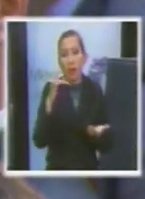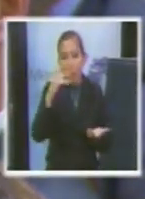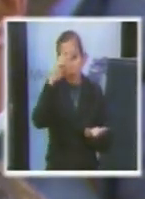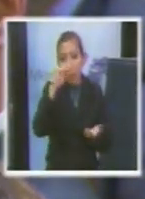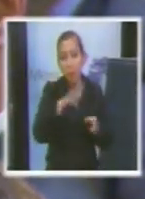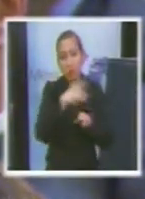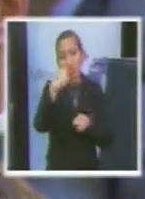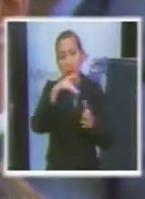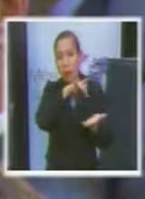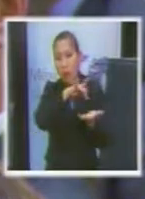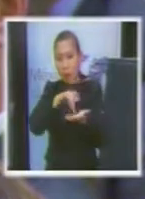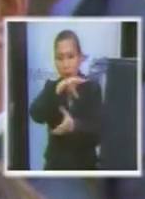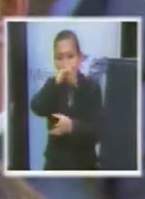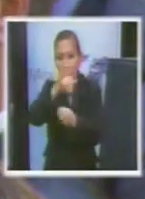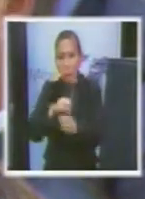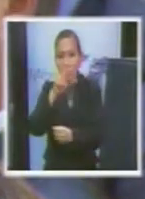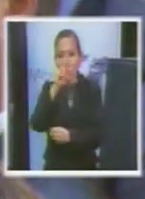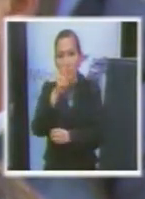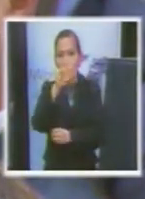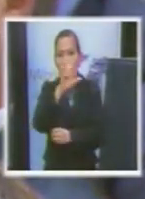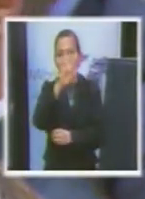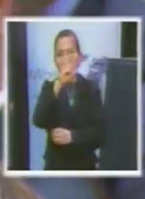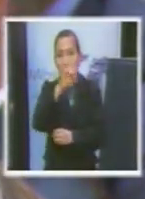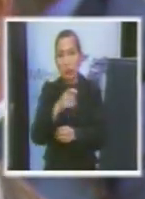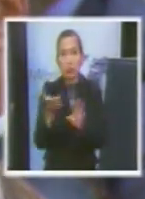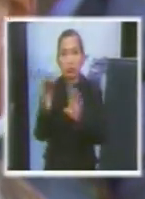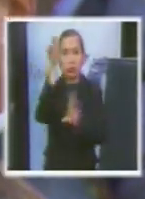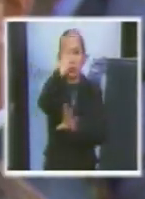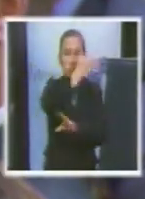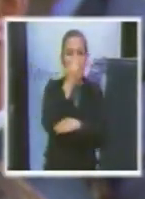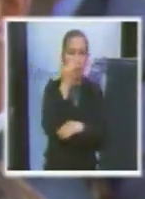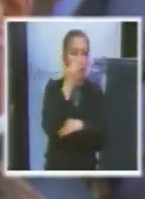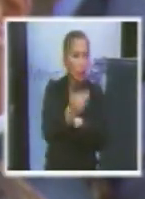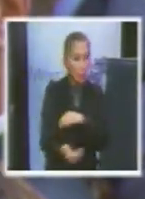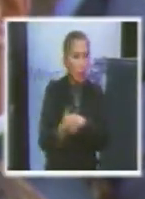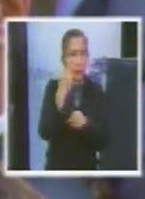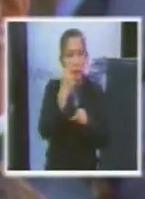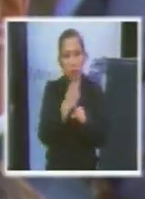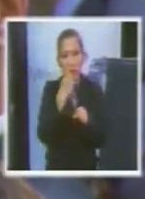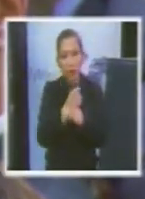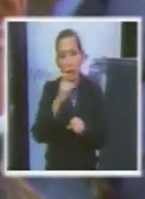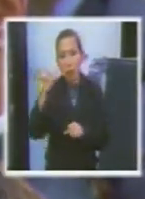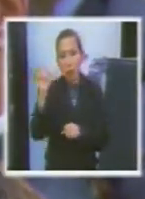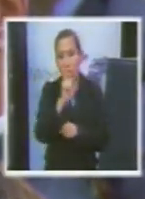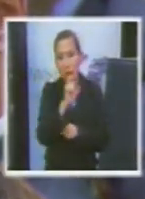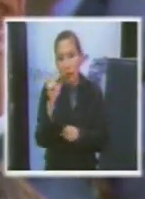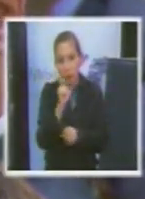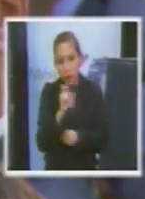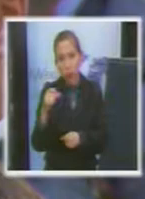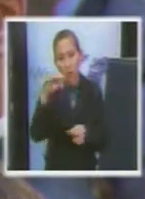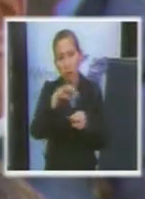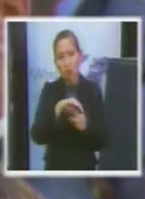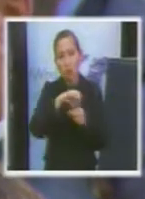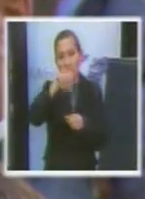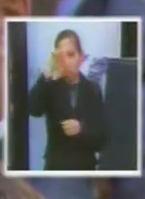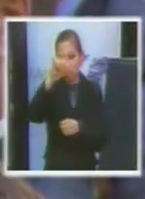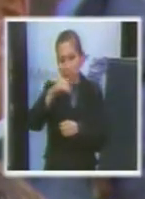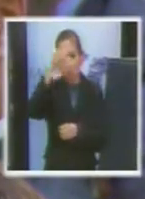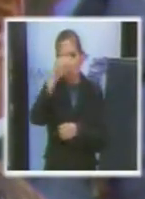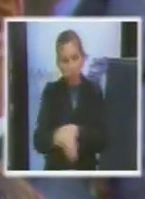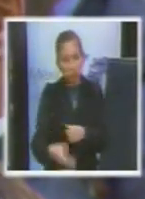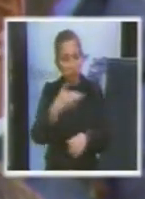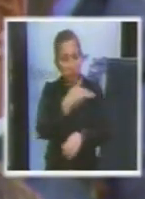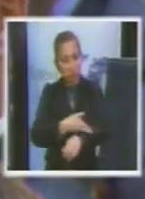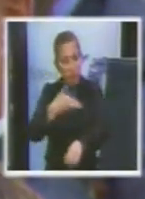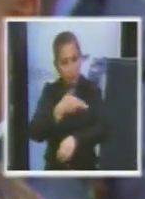agradecer México por su apoyo completo a Ucrania desde hace tiempo, primeramente cuando votó a favor en la